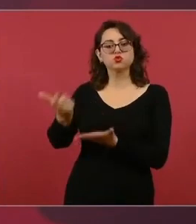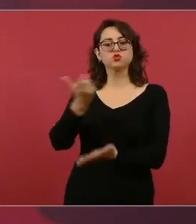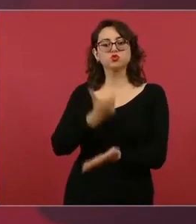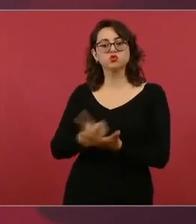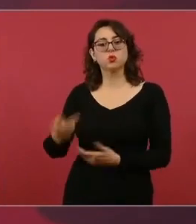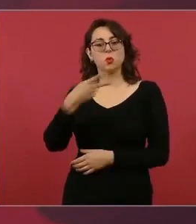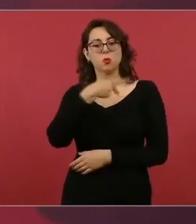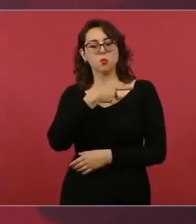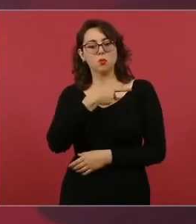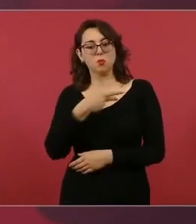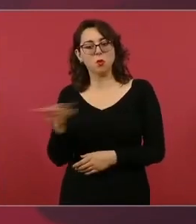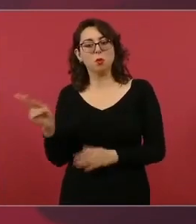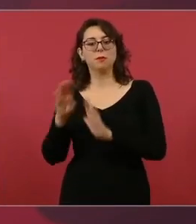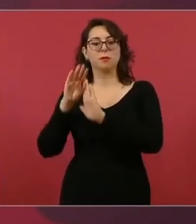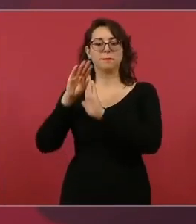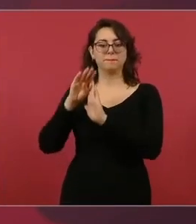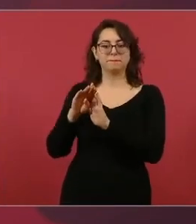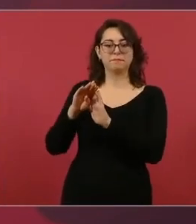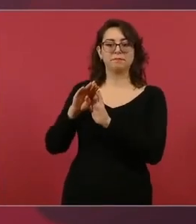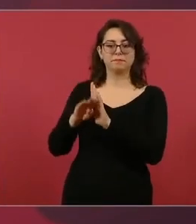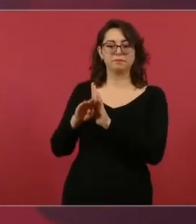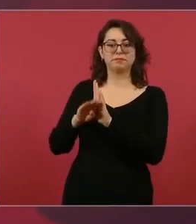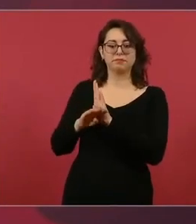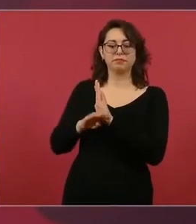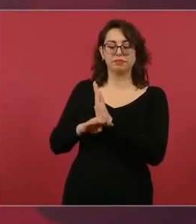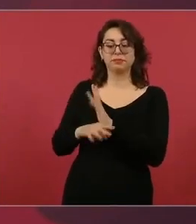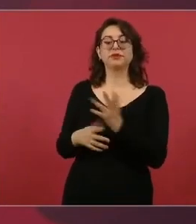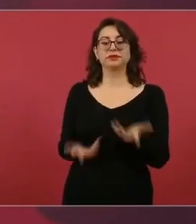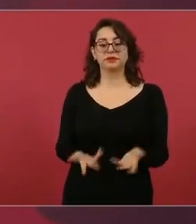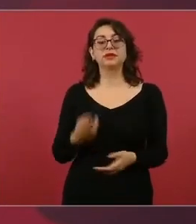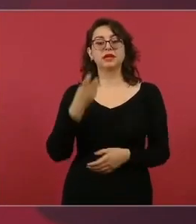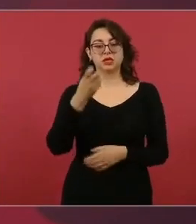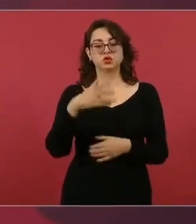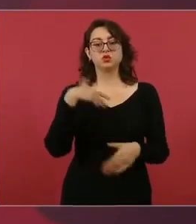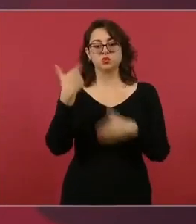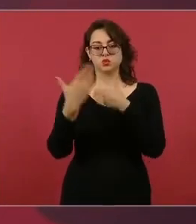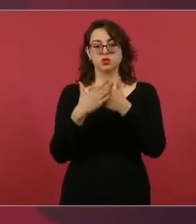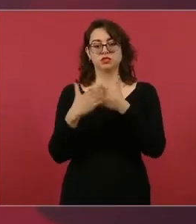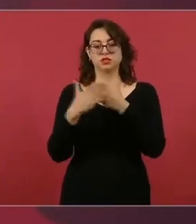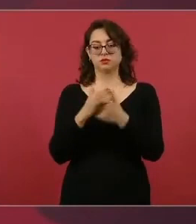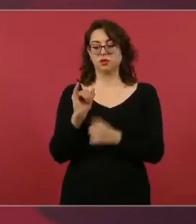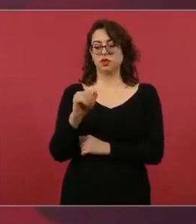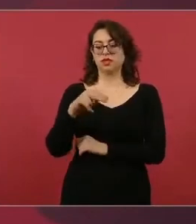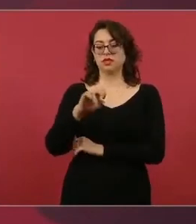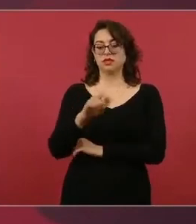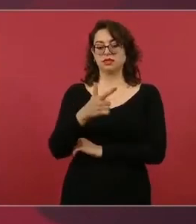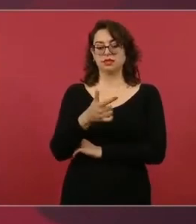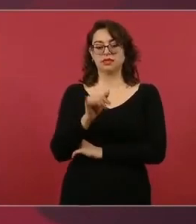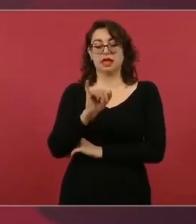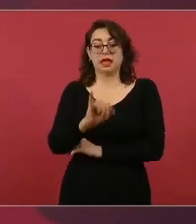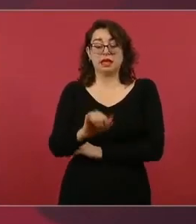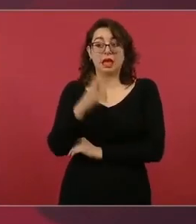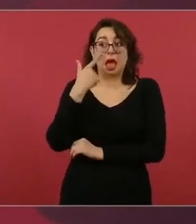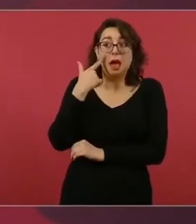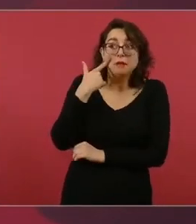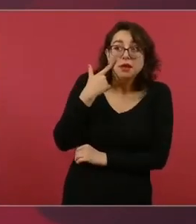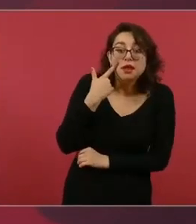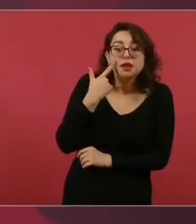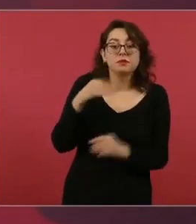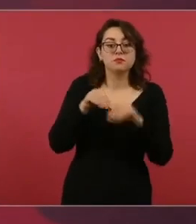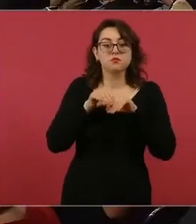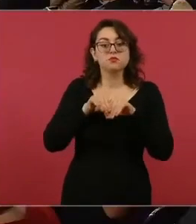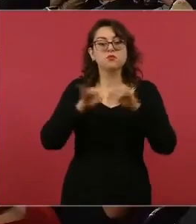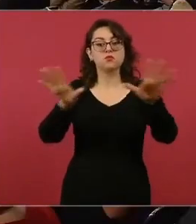pobreza. Y eso lo vamos a ver cuando el INEGI dé a conocer los datos